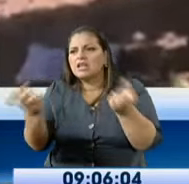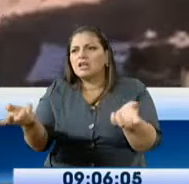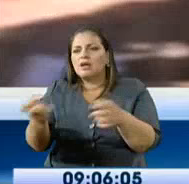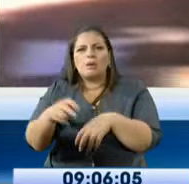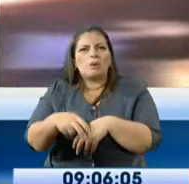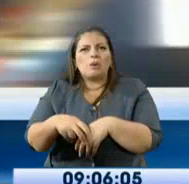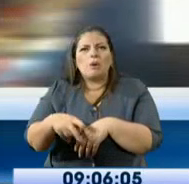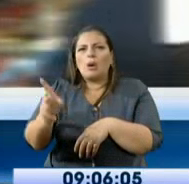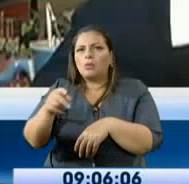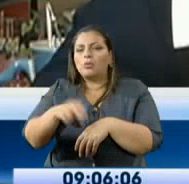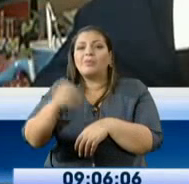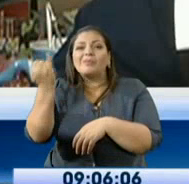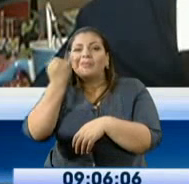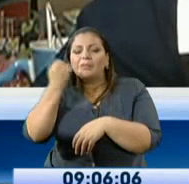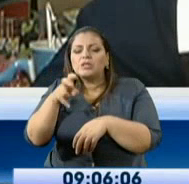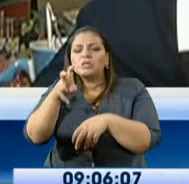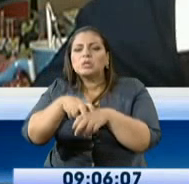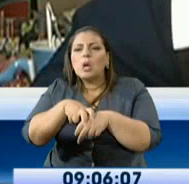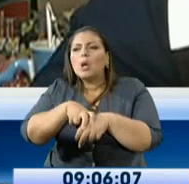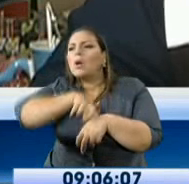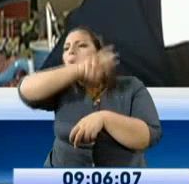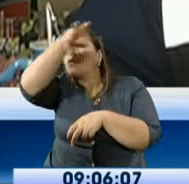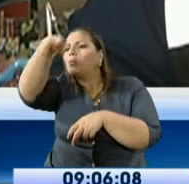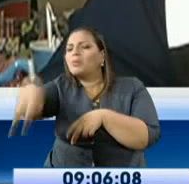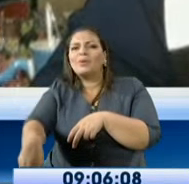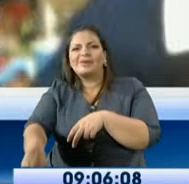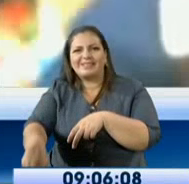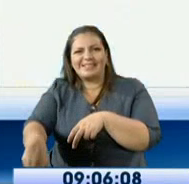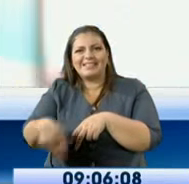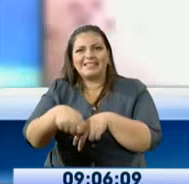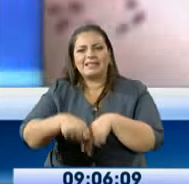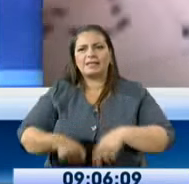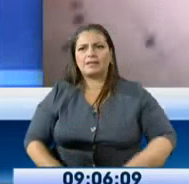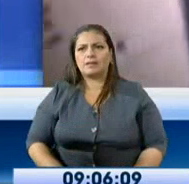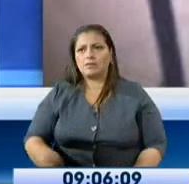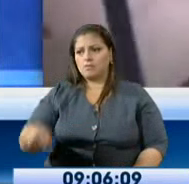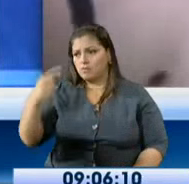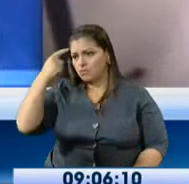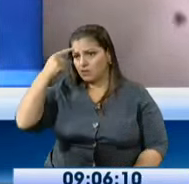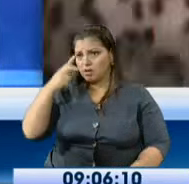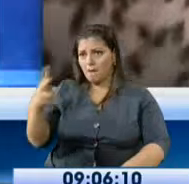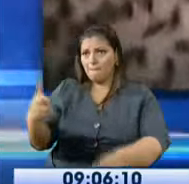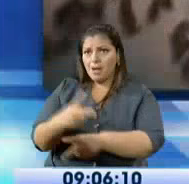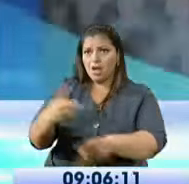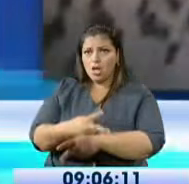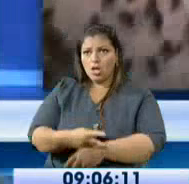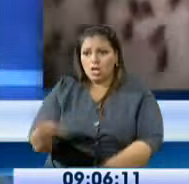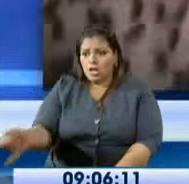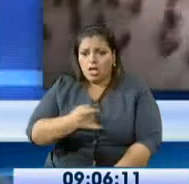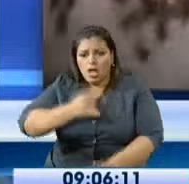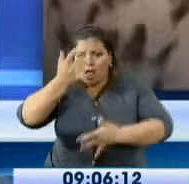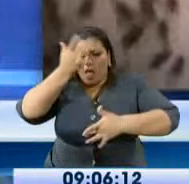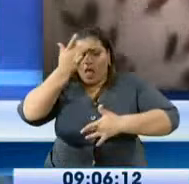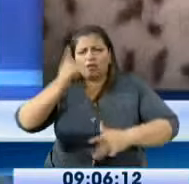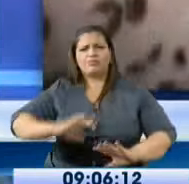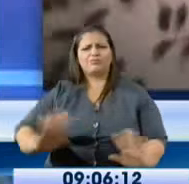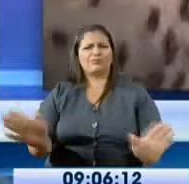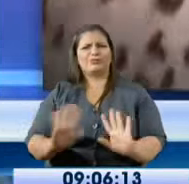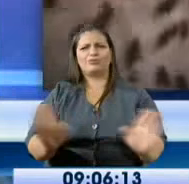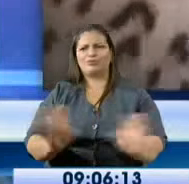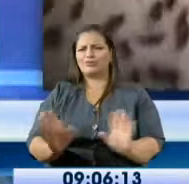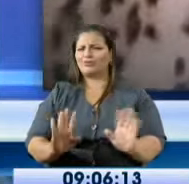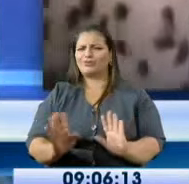salud? No son perjudiciales para la salud del ser humano. Son una molestia pública, sí, es verdad. Porque el olor que